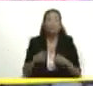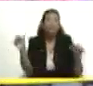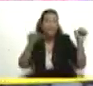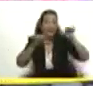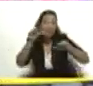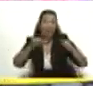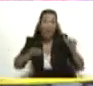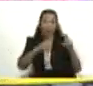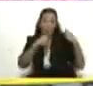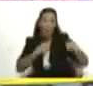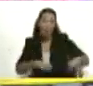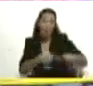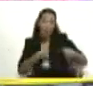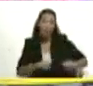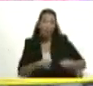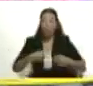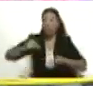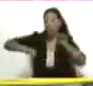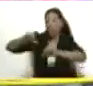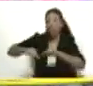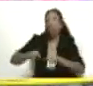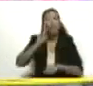Salsero, así mismo